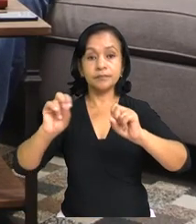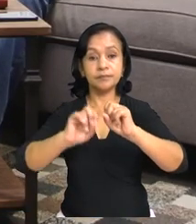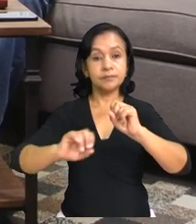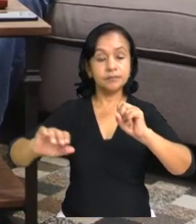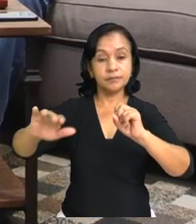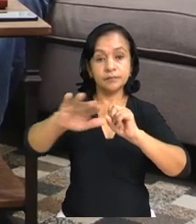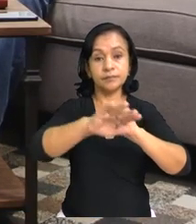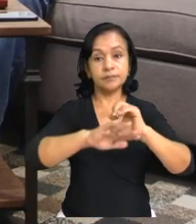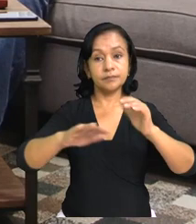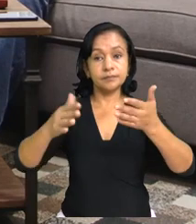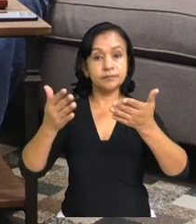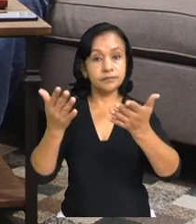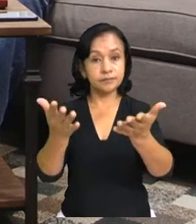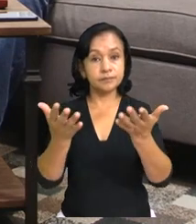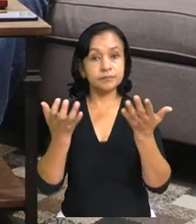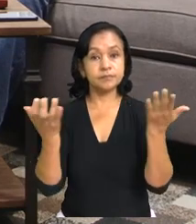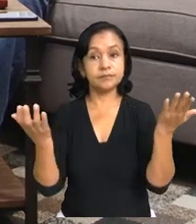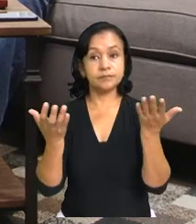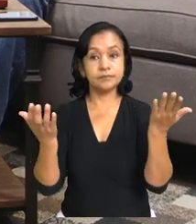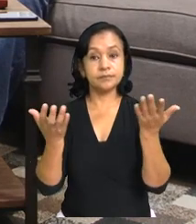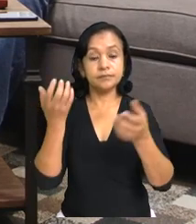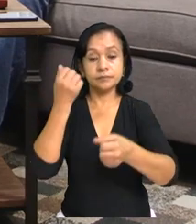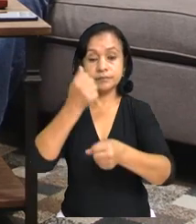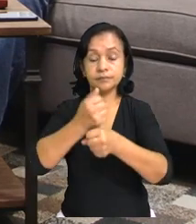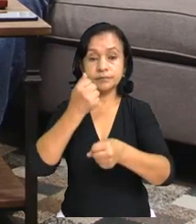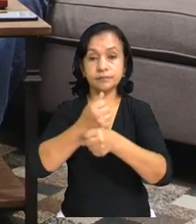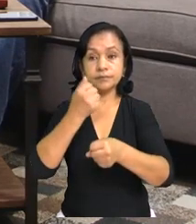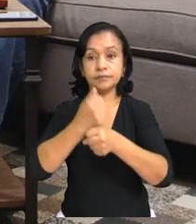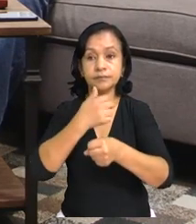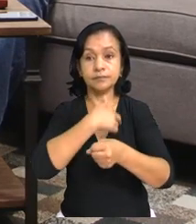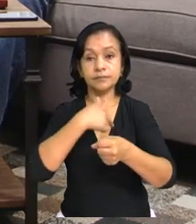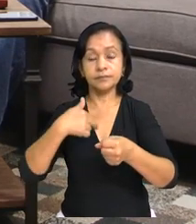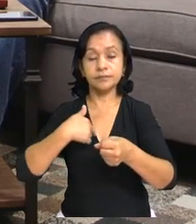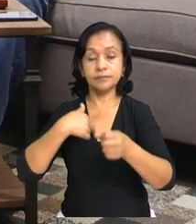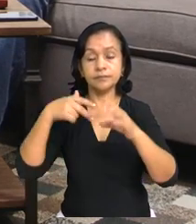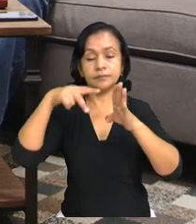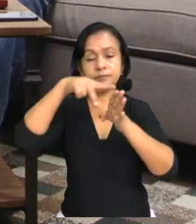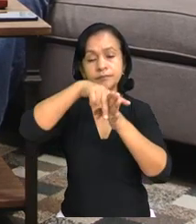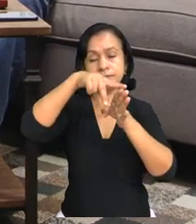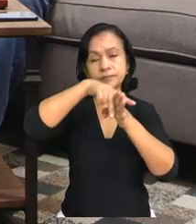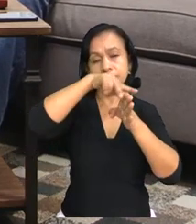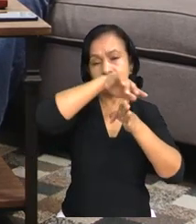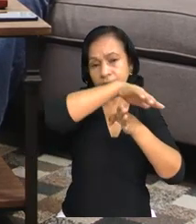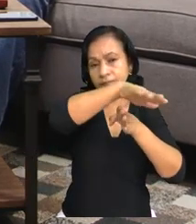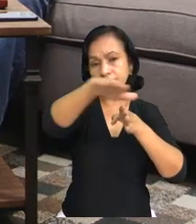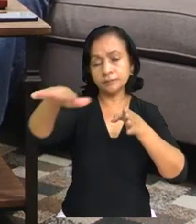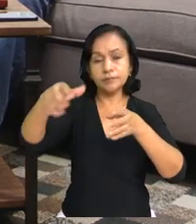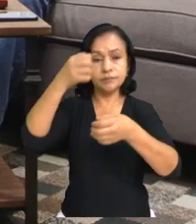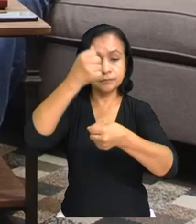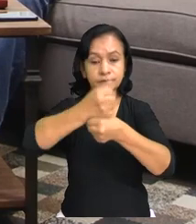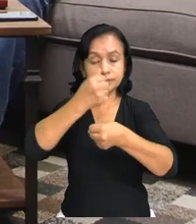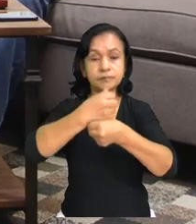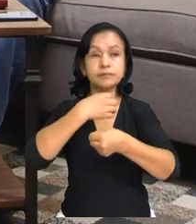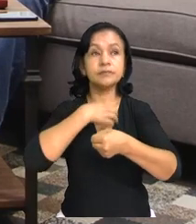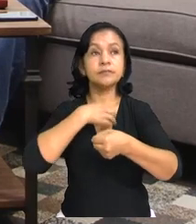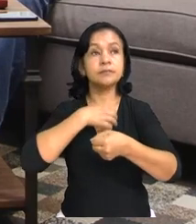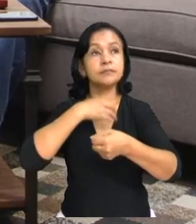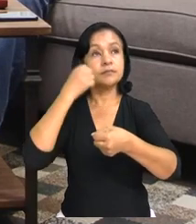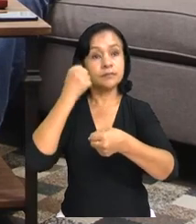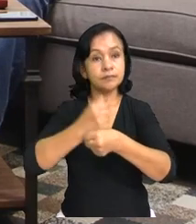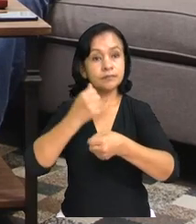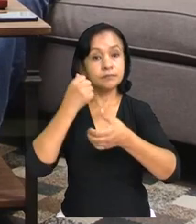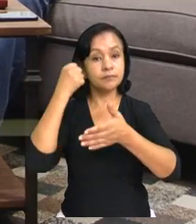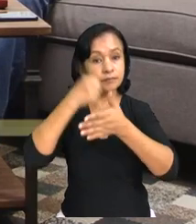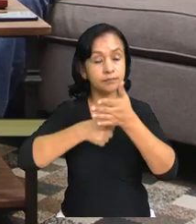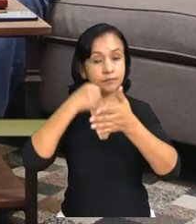Emergencia, dentro de la División del Trabajo, nosotros nos corresponde el sector rural. Entonces, nuestra tarea es trabajar,